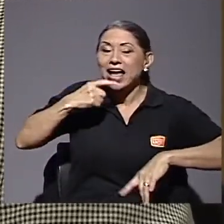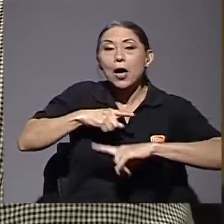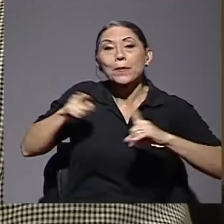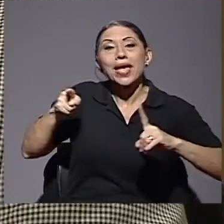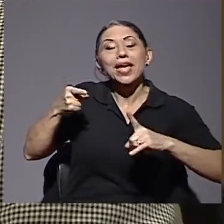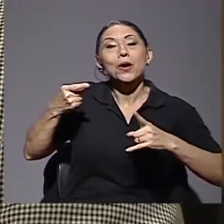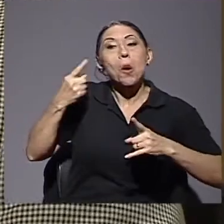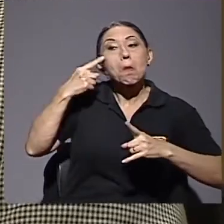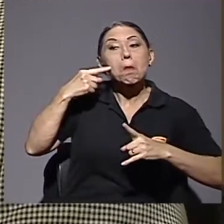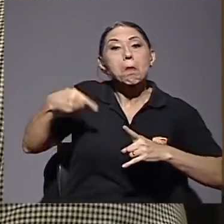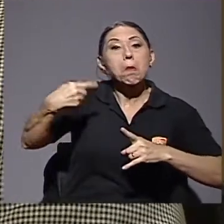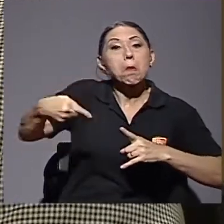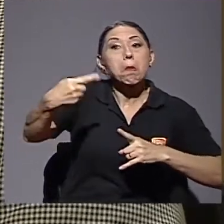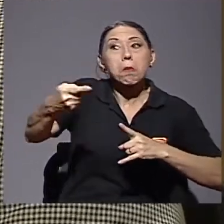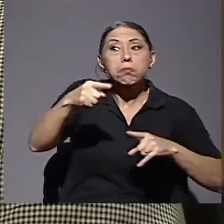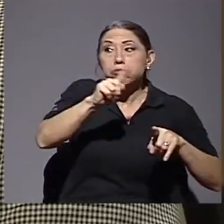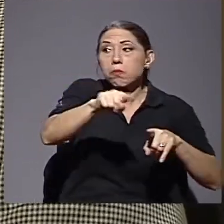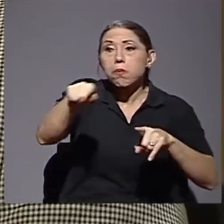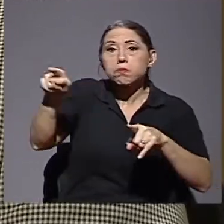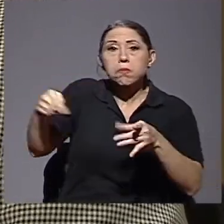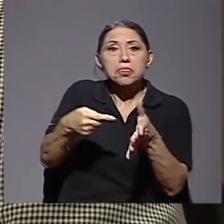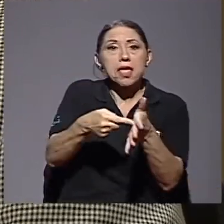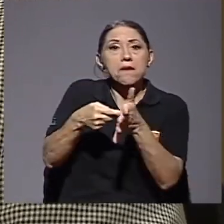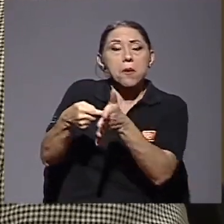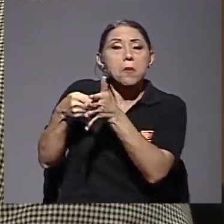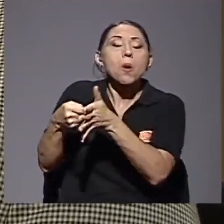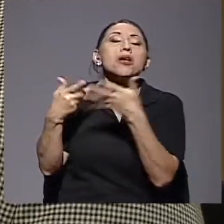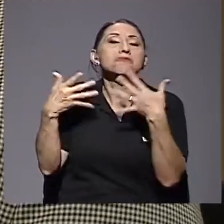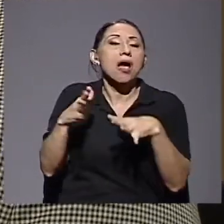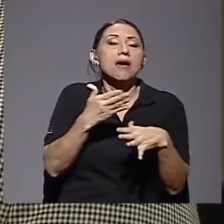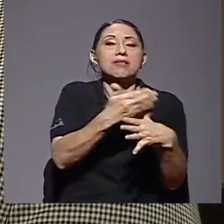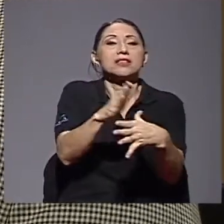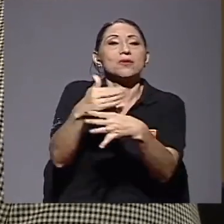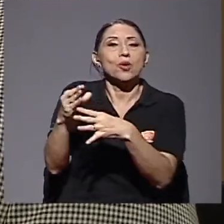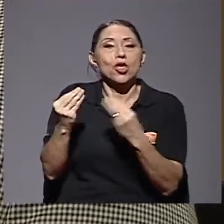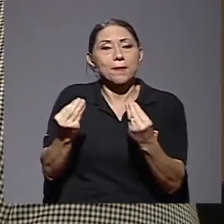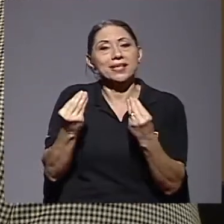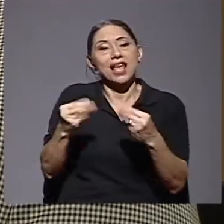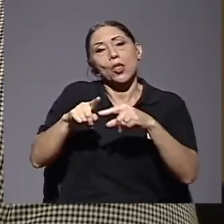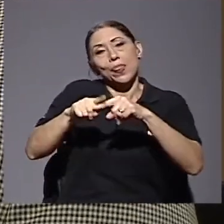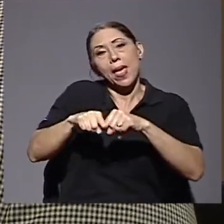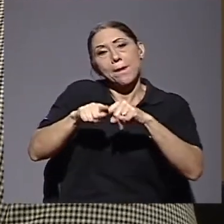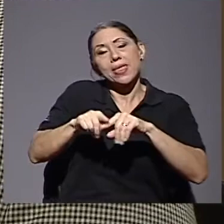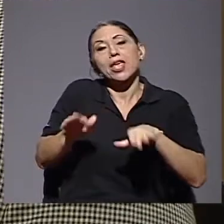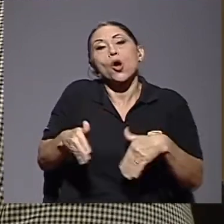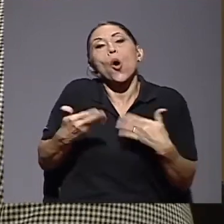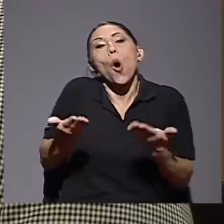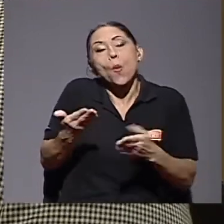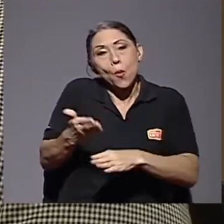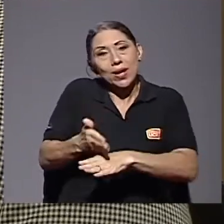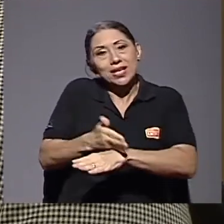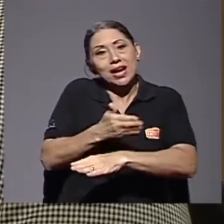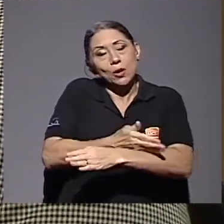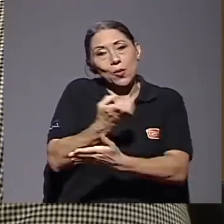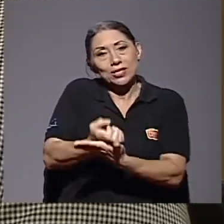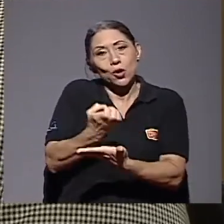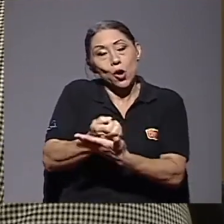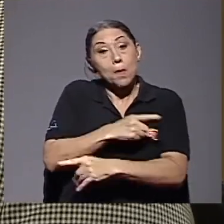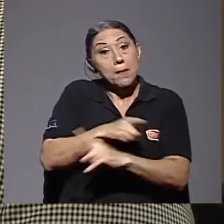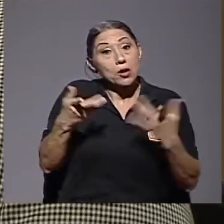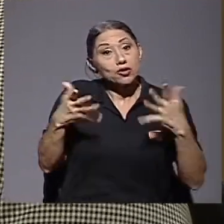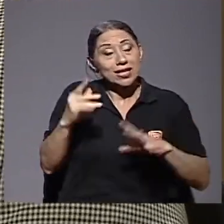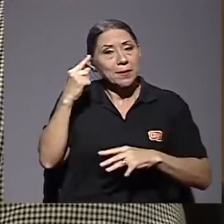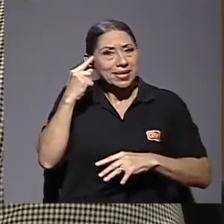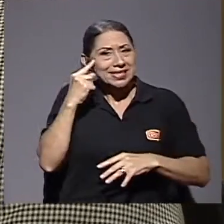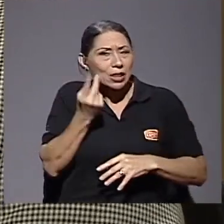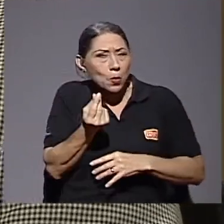la demanda se ha destruido demasiado y va a depender cómo va a ser recuperación económica, pero están pensando